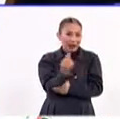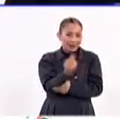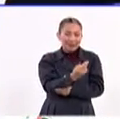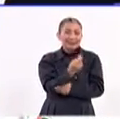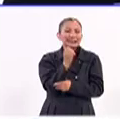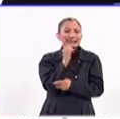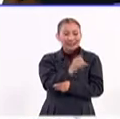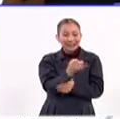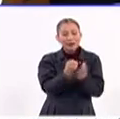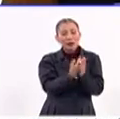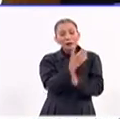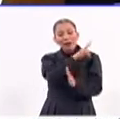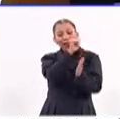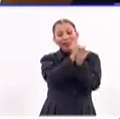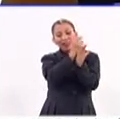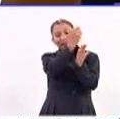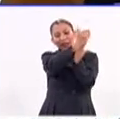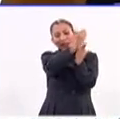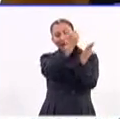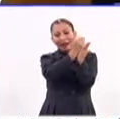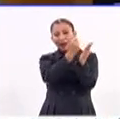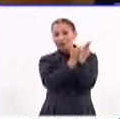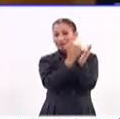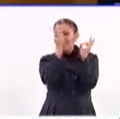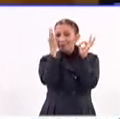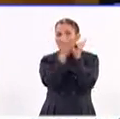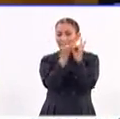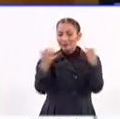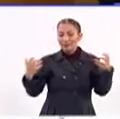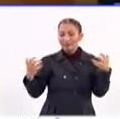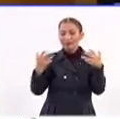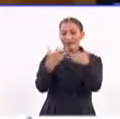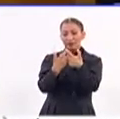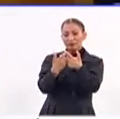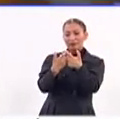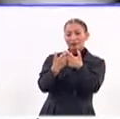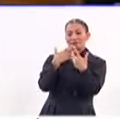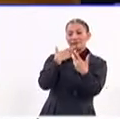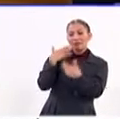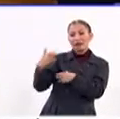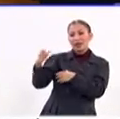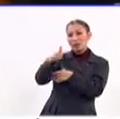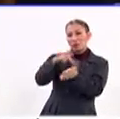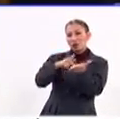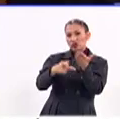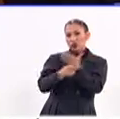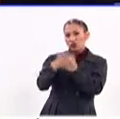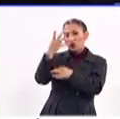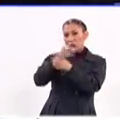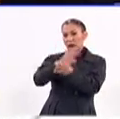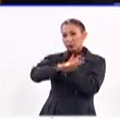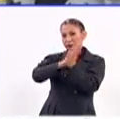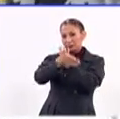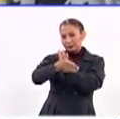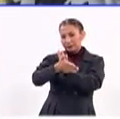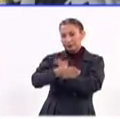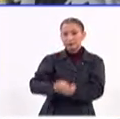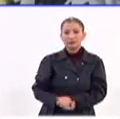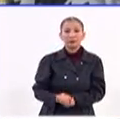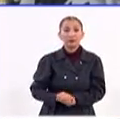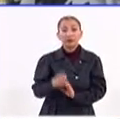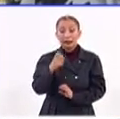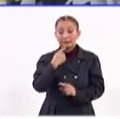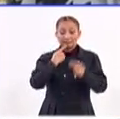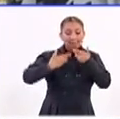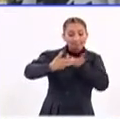sí, un nuevo marco normativo adecuado y en consonancia con el proyecto de la Cuarta Transformación.